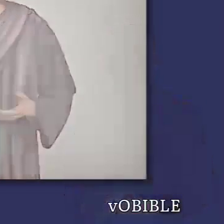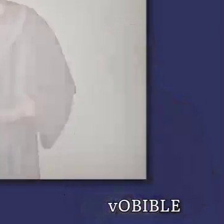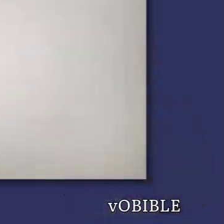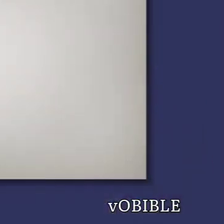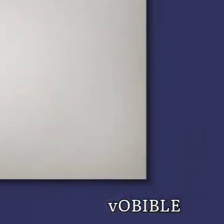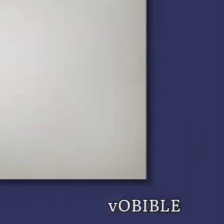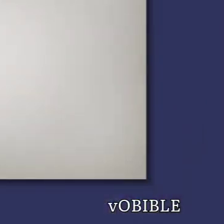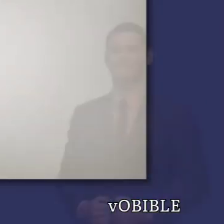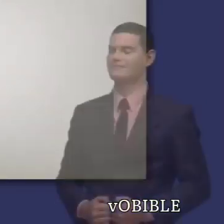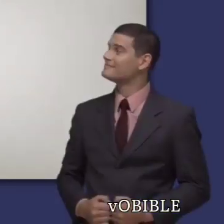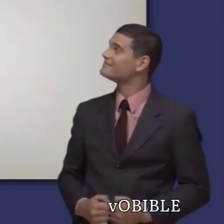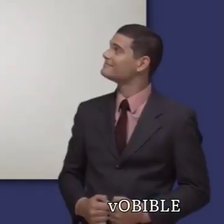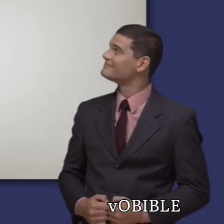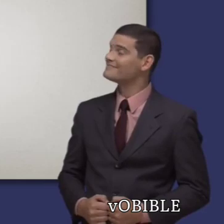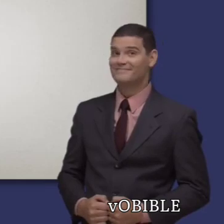cosa del pasado.